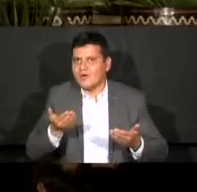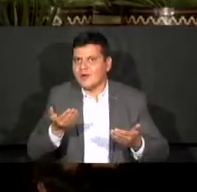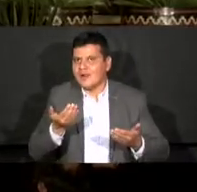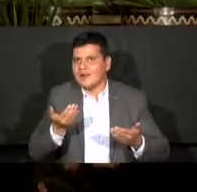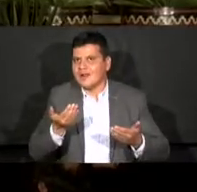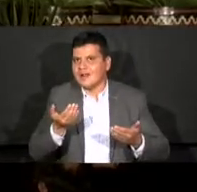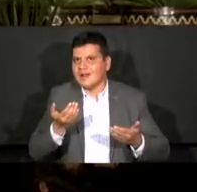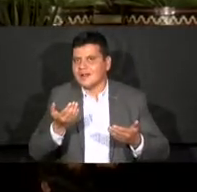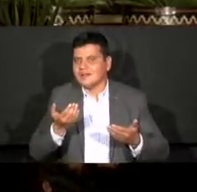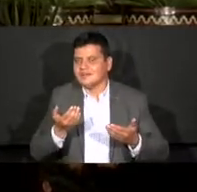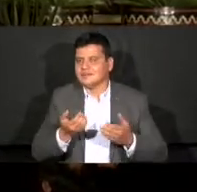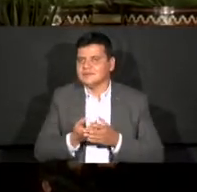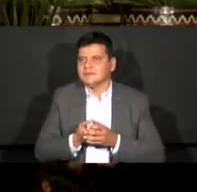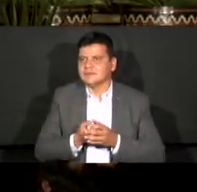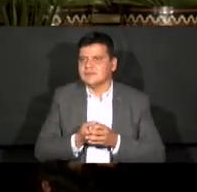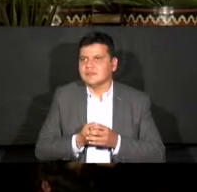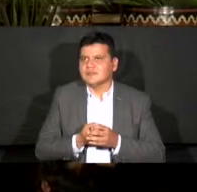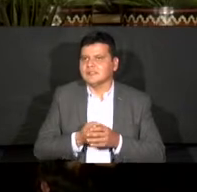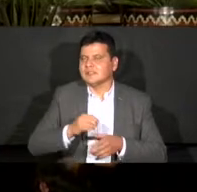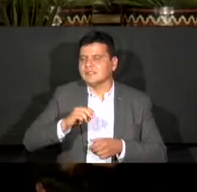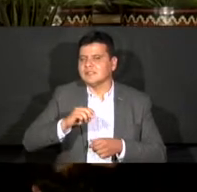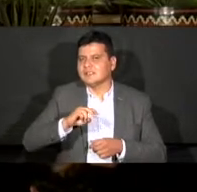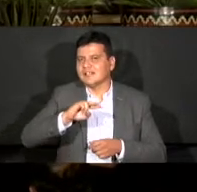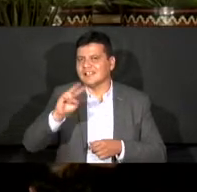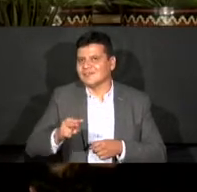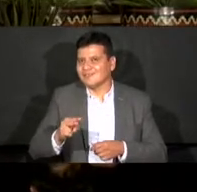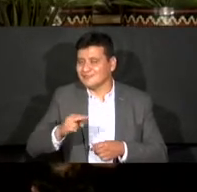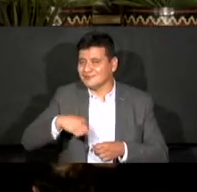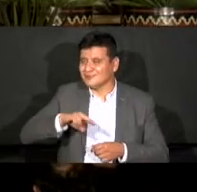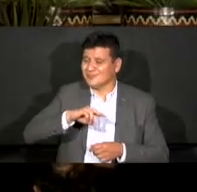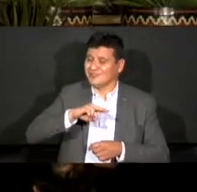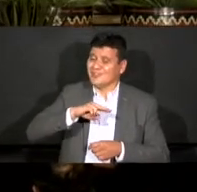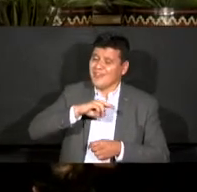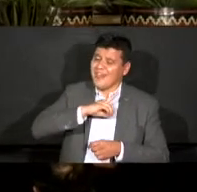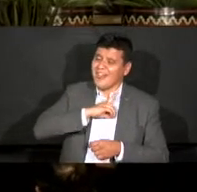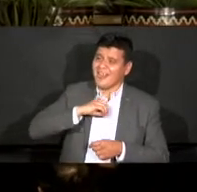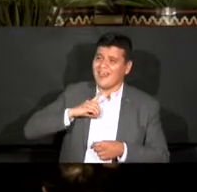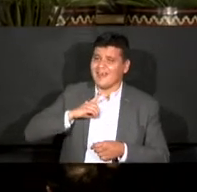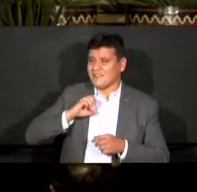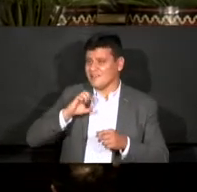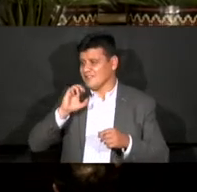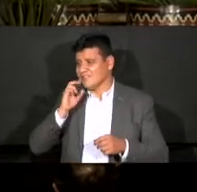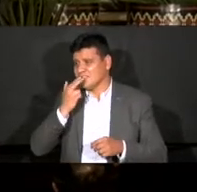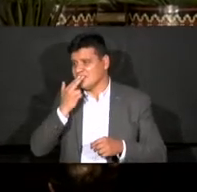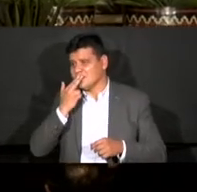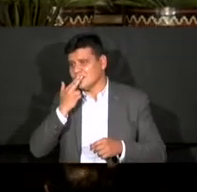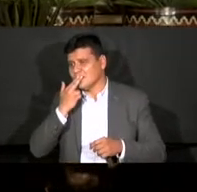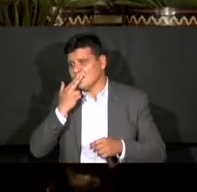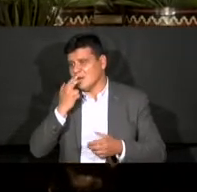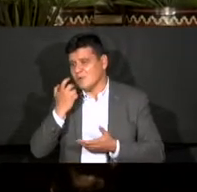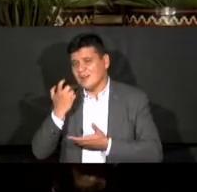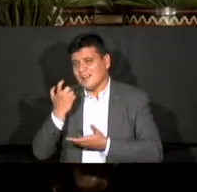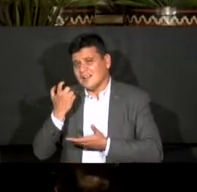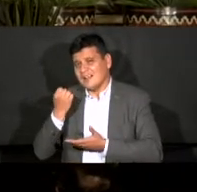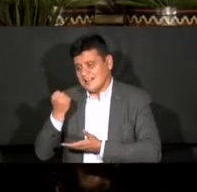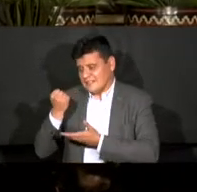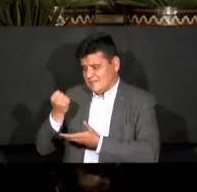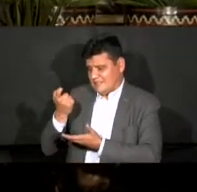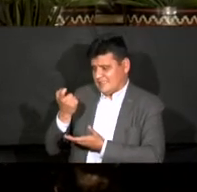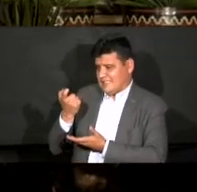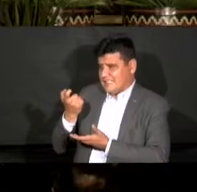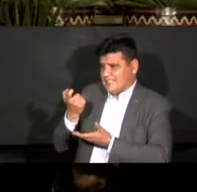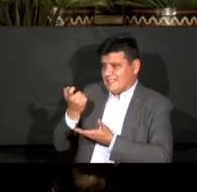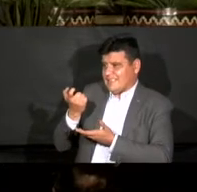entidad con mayor deuda per cápita del país. Los pasivos han crecido sin control y en los últimos 5 años el gobierno